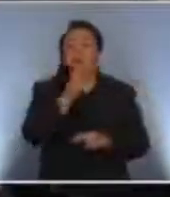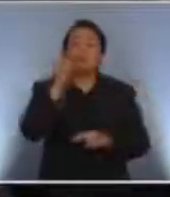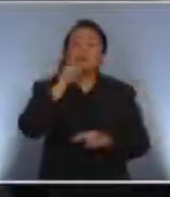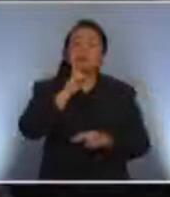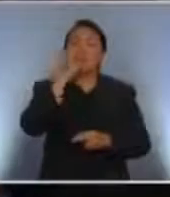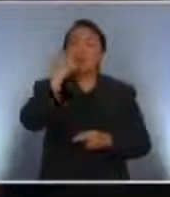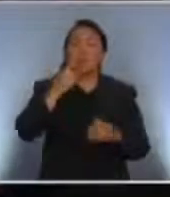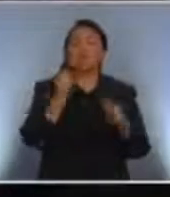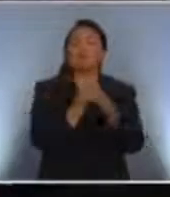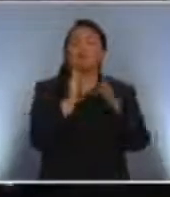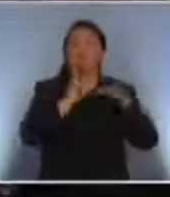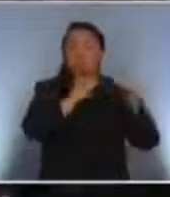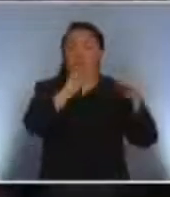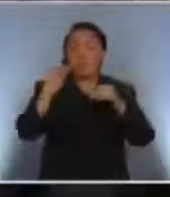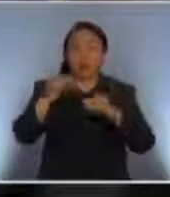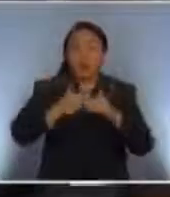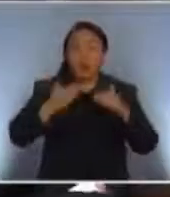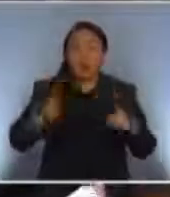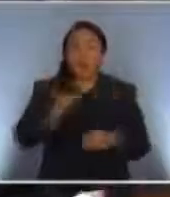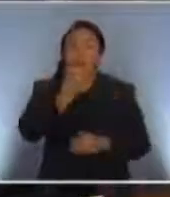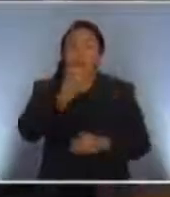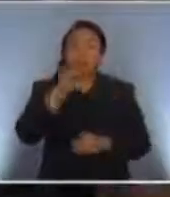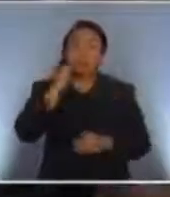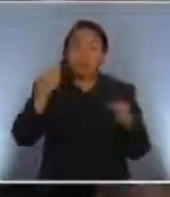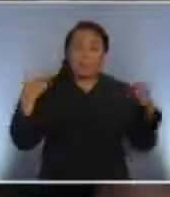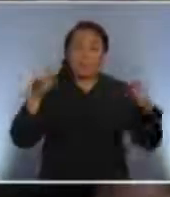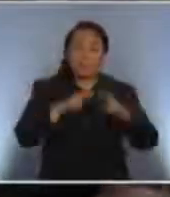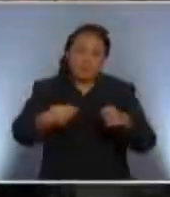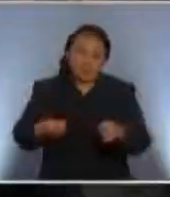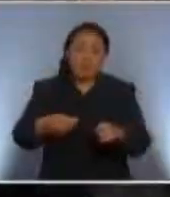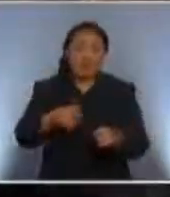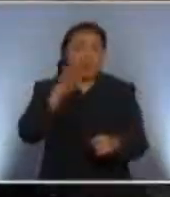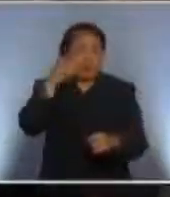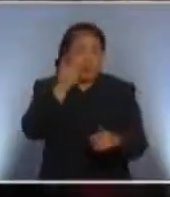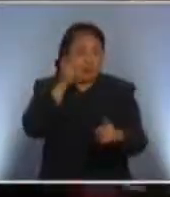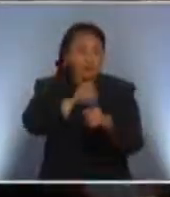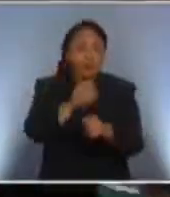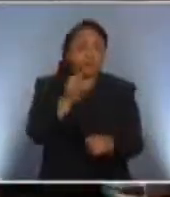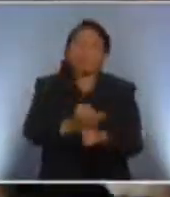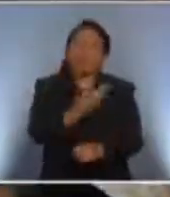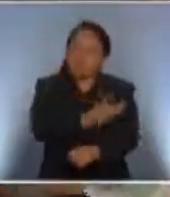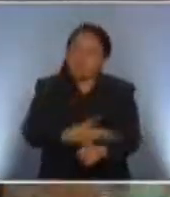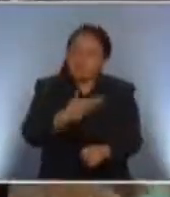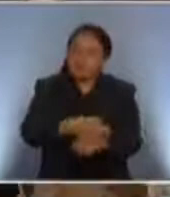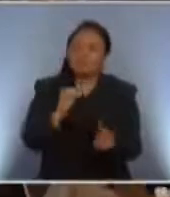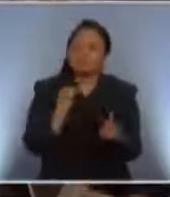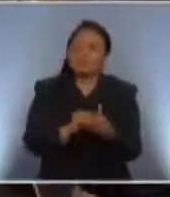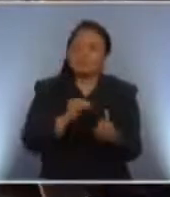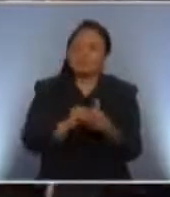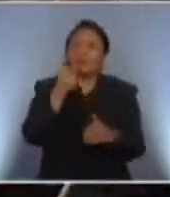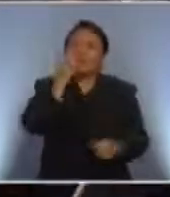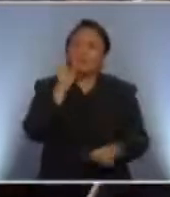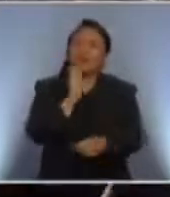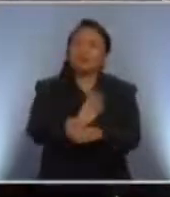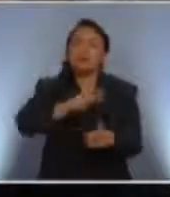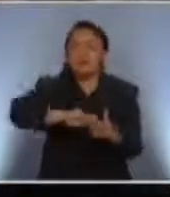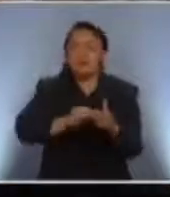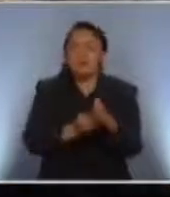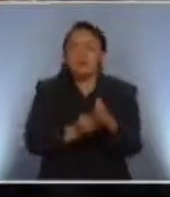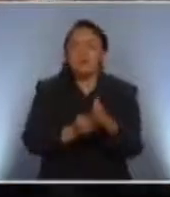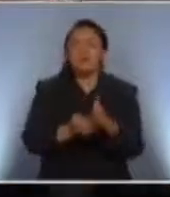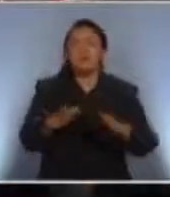grupo. Con maestras y maestros mejor preparados, está en curso la estrategia de fortalecimiento